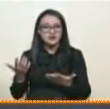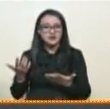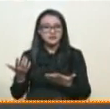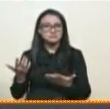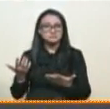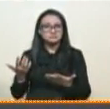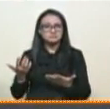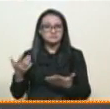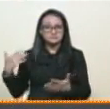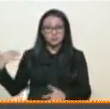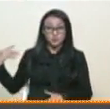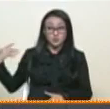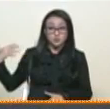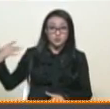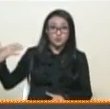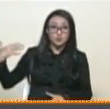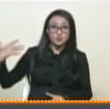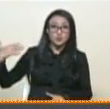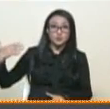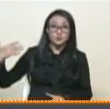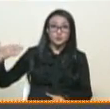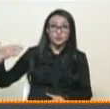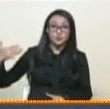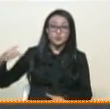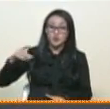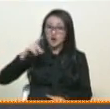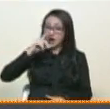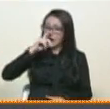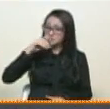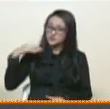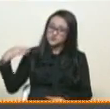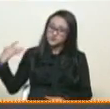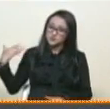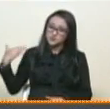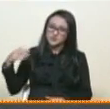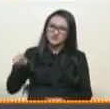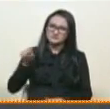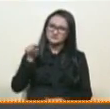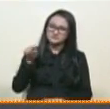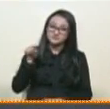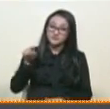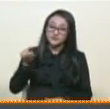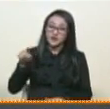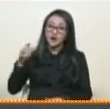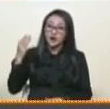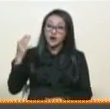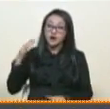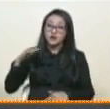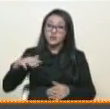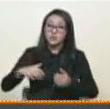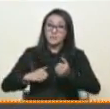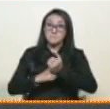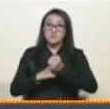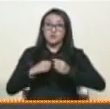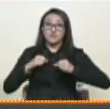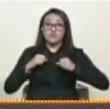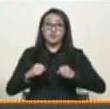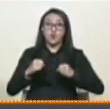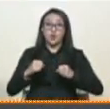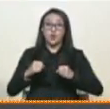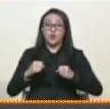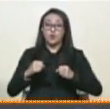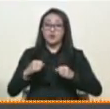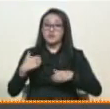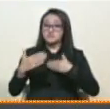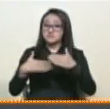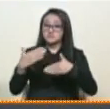decir, a lo largo de todos estos años, ¿no? El sistema realmente se ha ido fortaleciendo con toda la práctica desde el